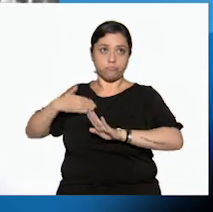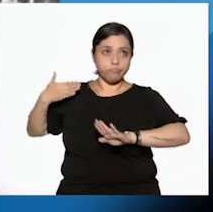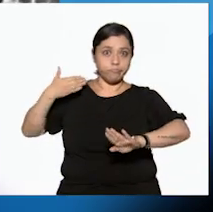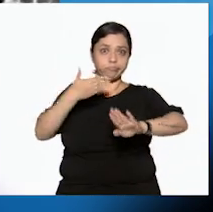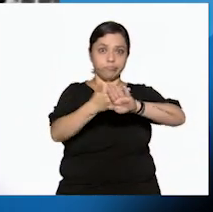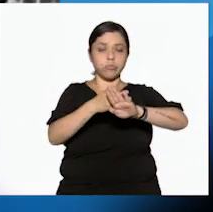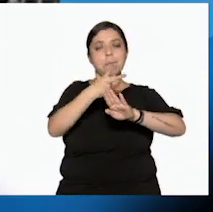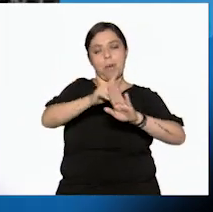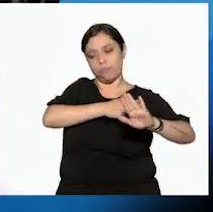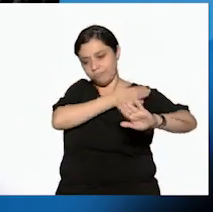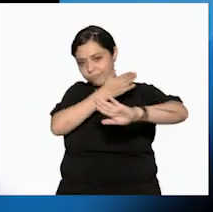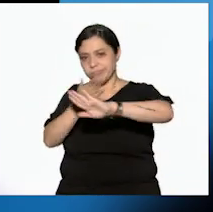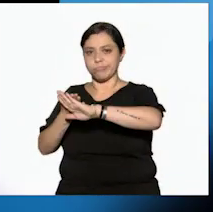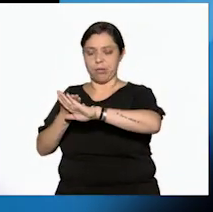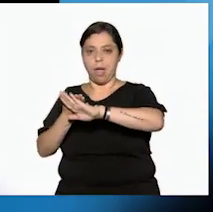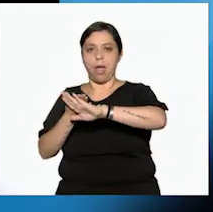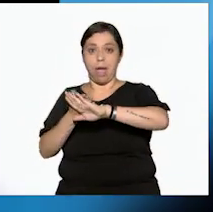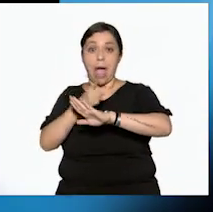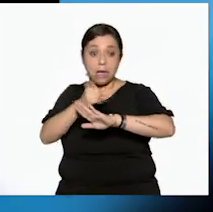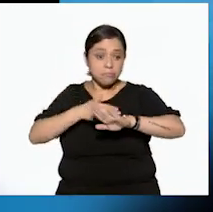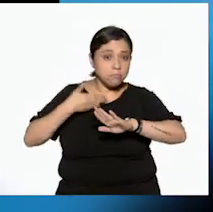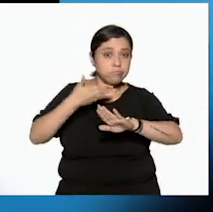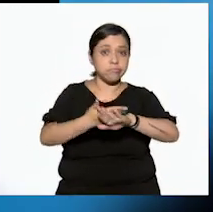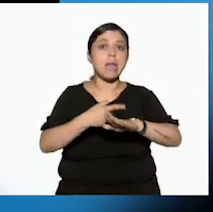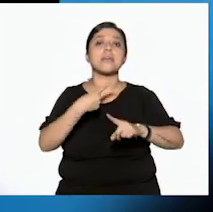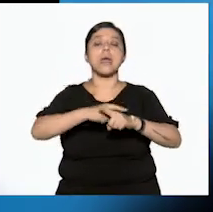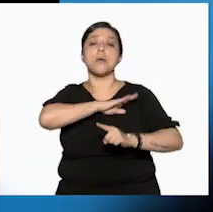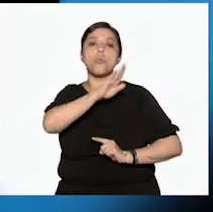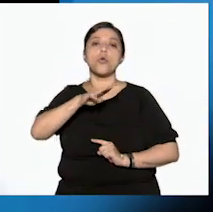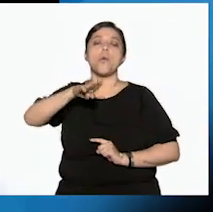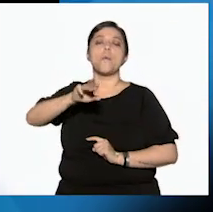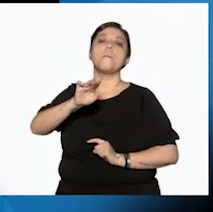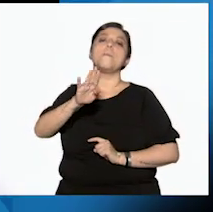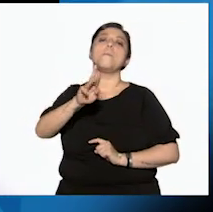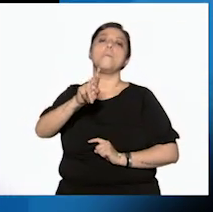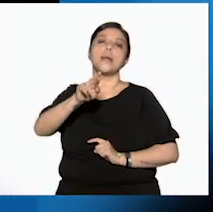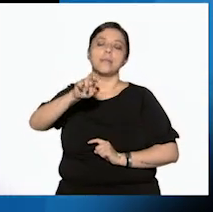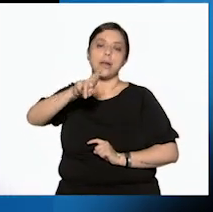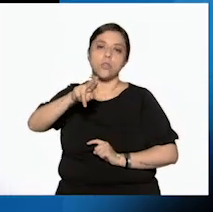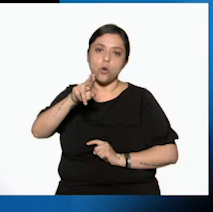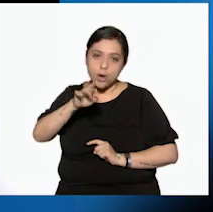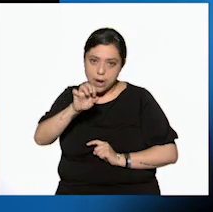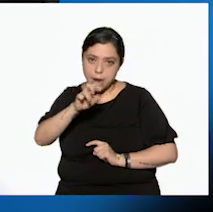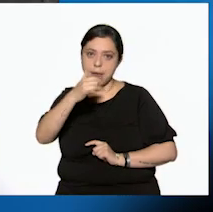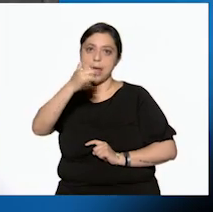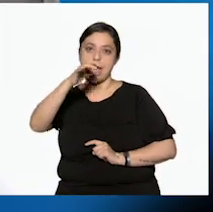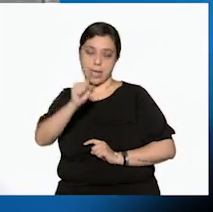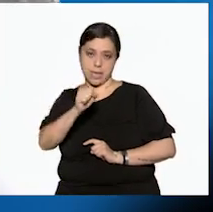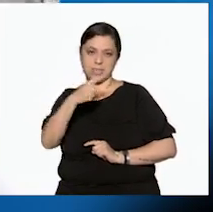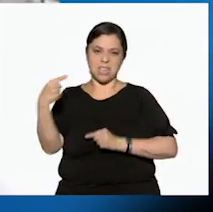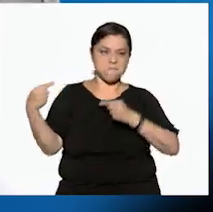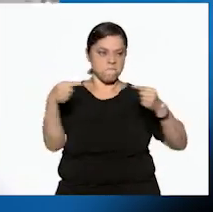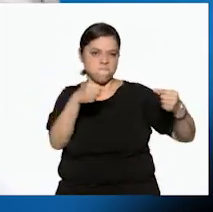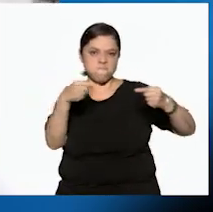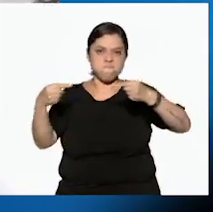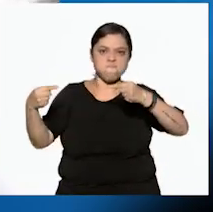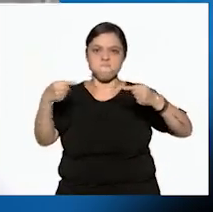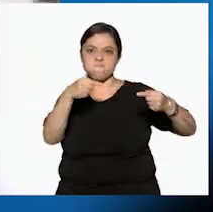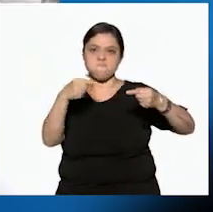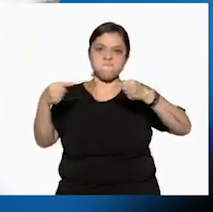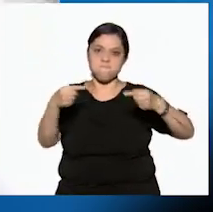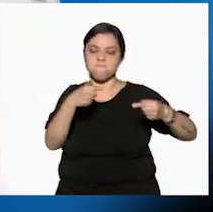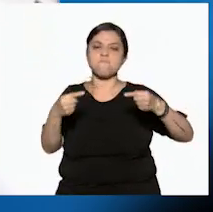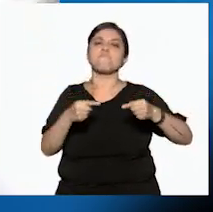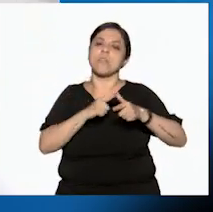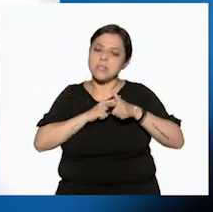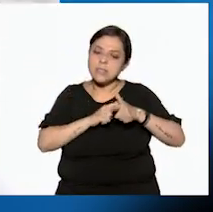la guarnición. En el ataque murió Bernardo Reyes. El enfrentamiento entre los rebeldes y las tropas leales continuó en la